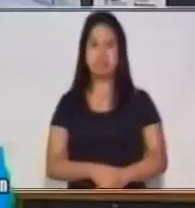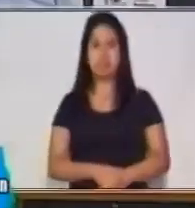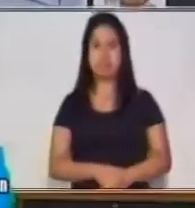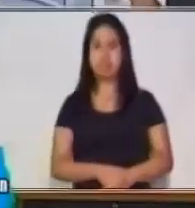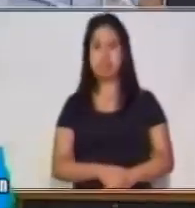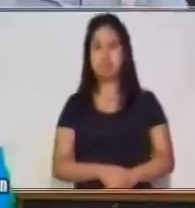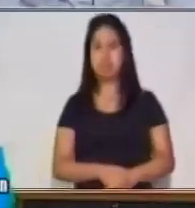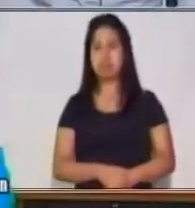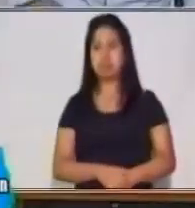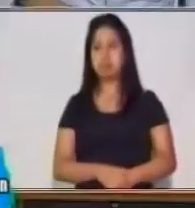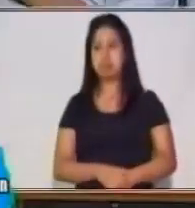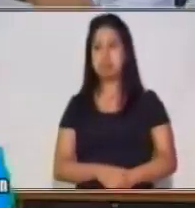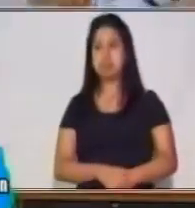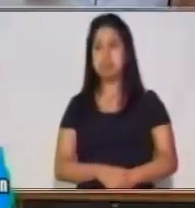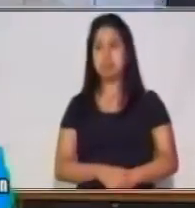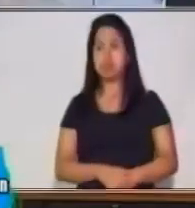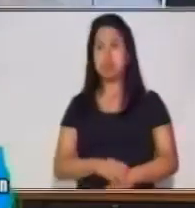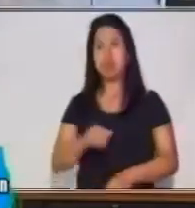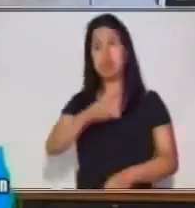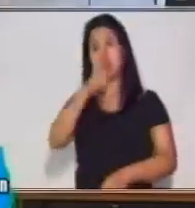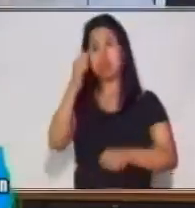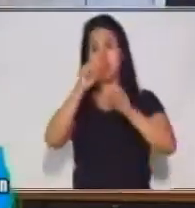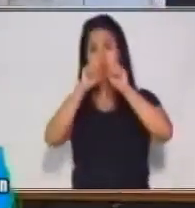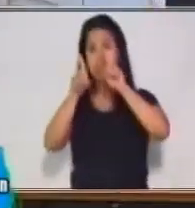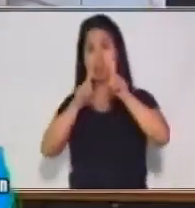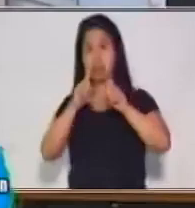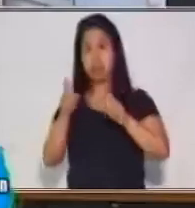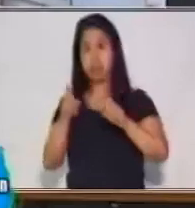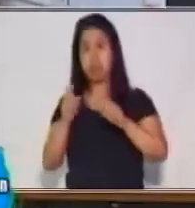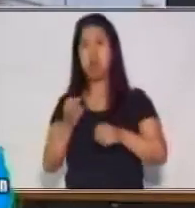y un alumno fútbol.